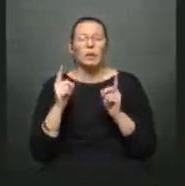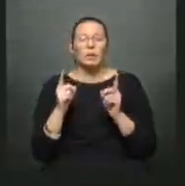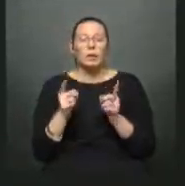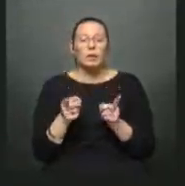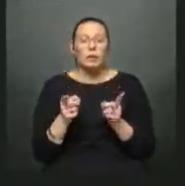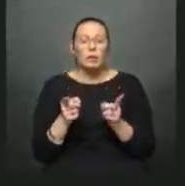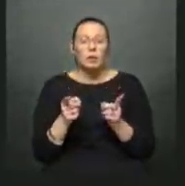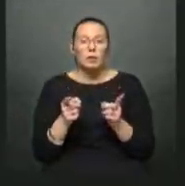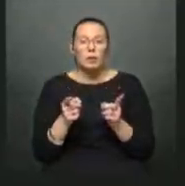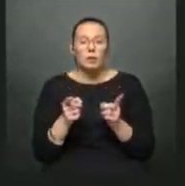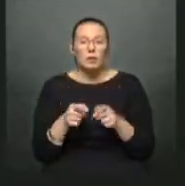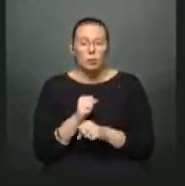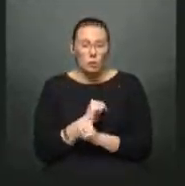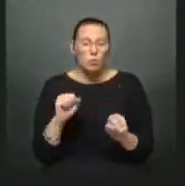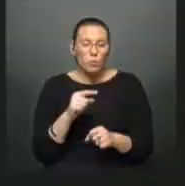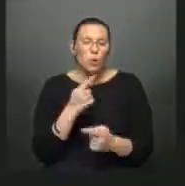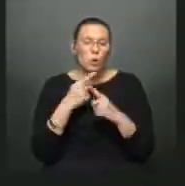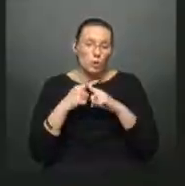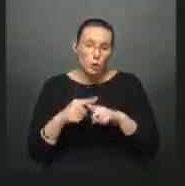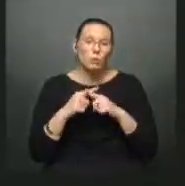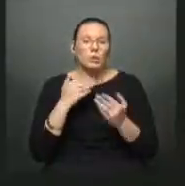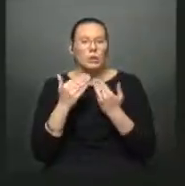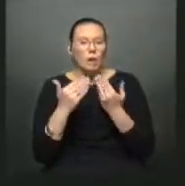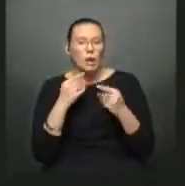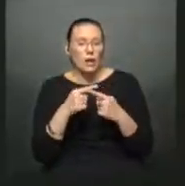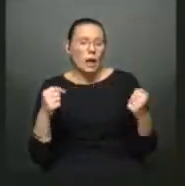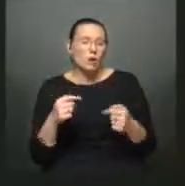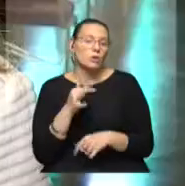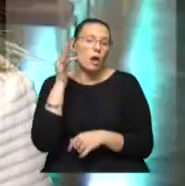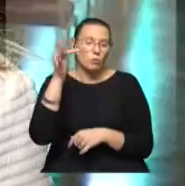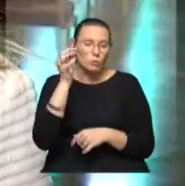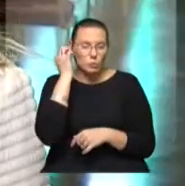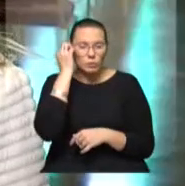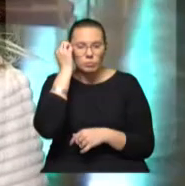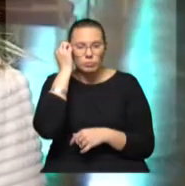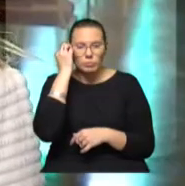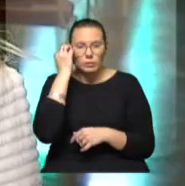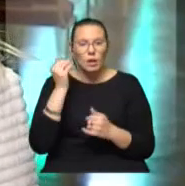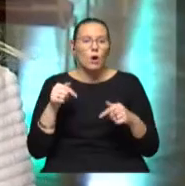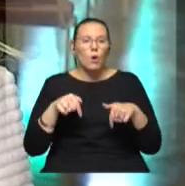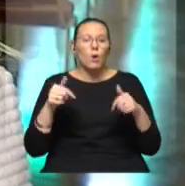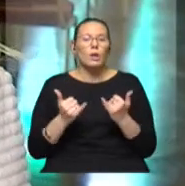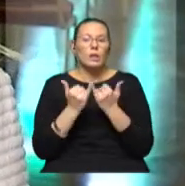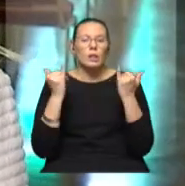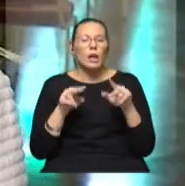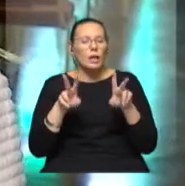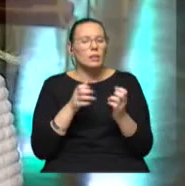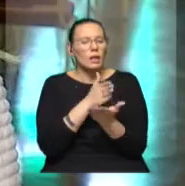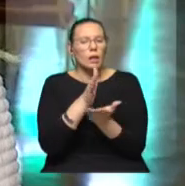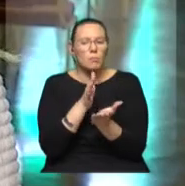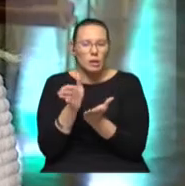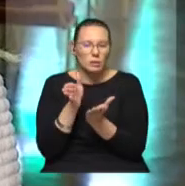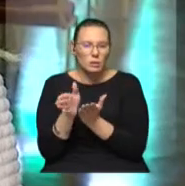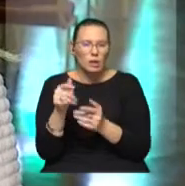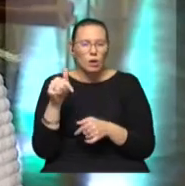y por todo lo que se pudo plantear, discutir y la agenda que quedó planteada hacia adelante. En el día de hoy, ¿cuáles fueron los ejes temáticos de estos paneles